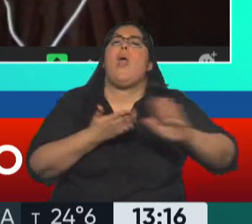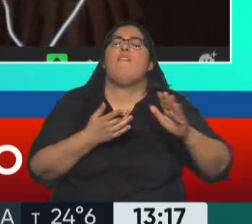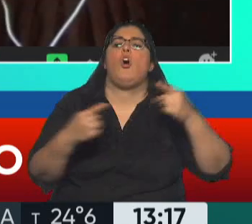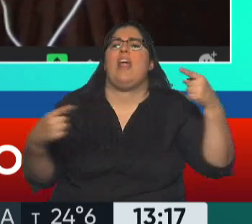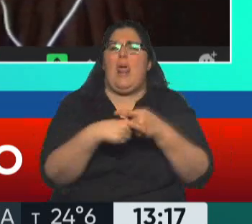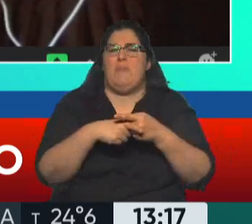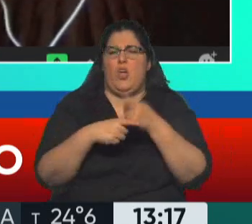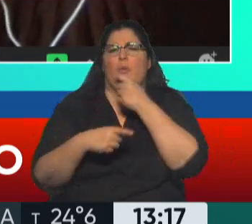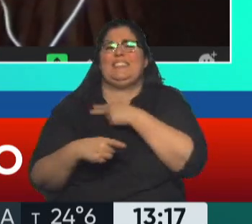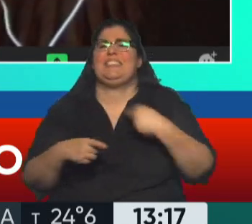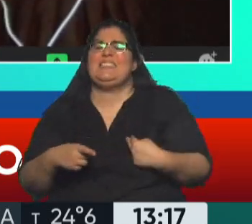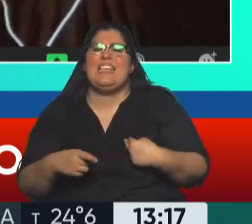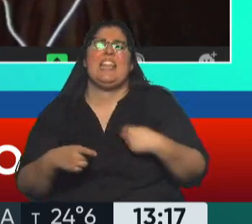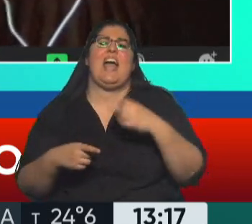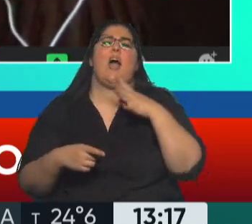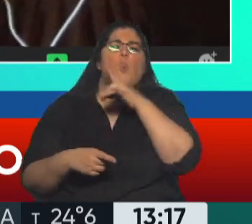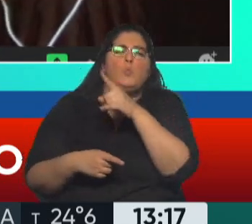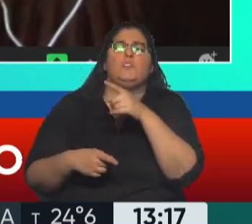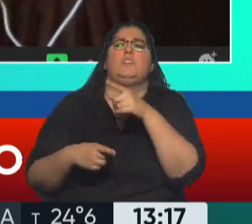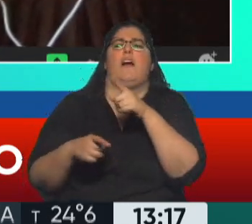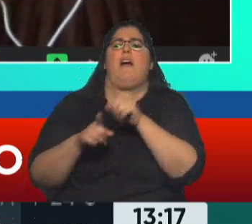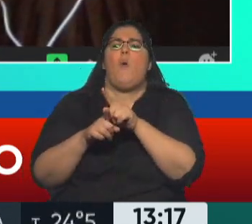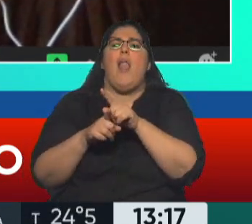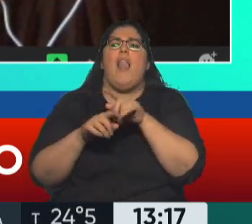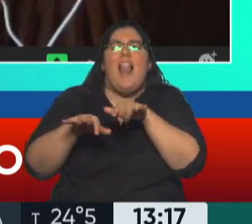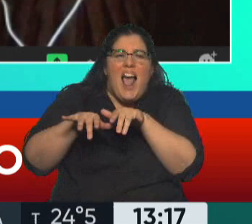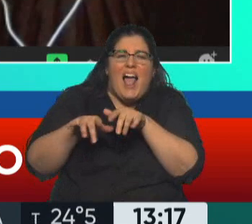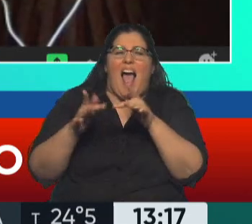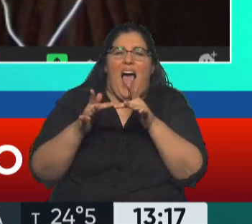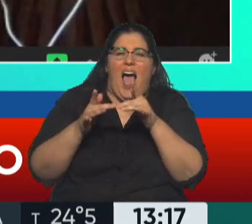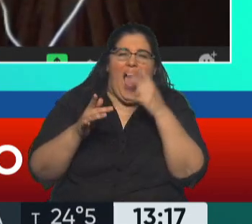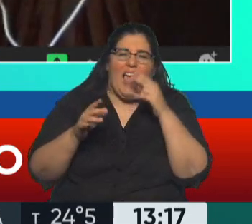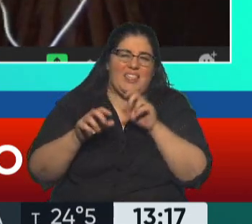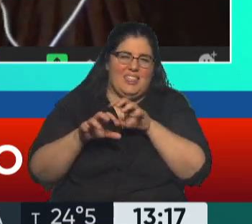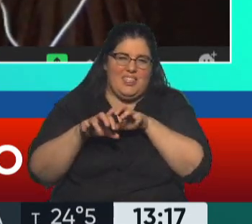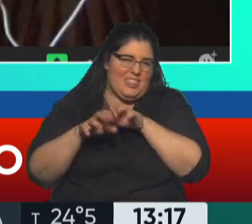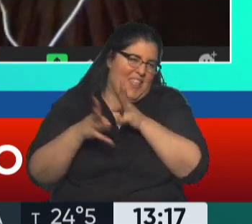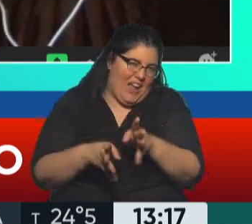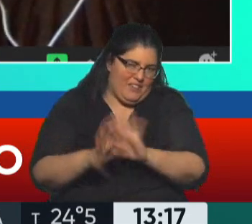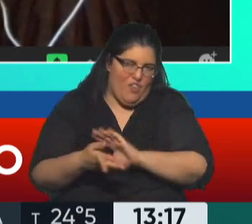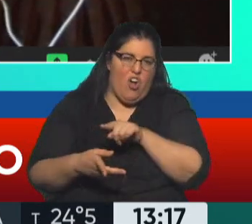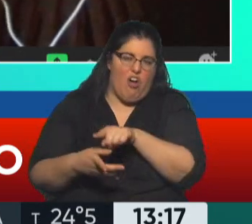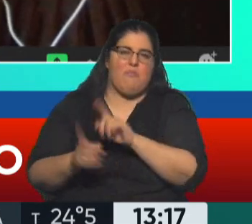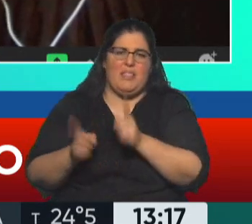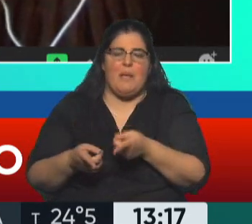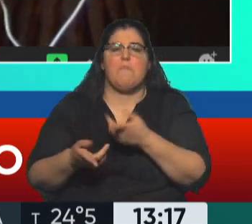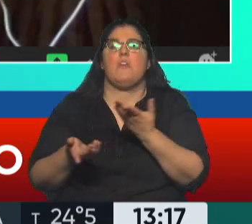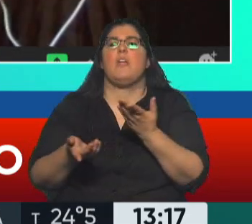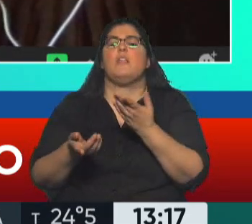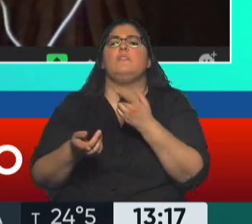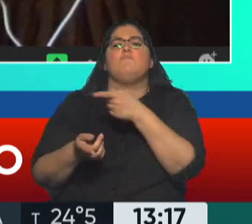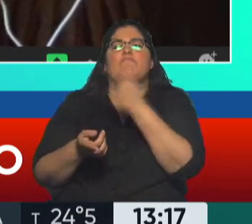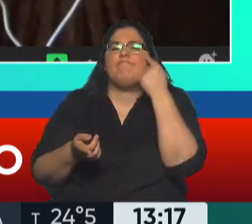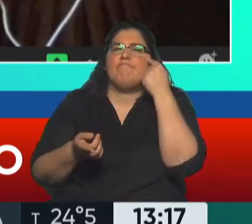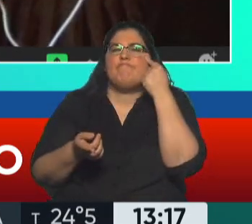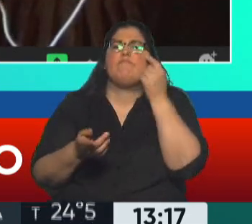la proliferación nuclear y también los ciberataques. ¿Cómo definirías esta nueva recomposición de